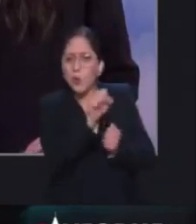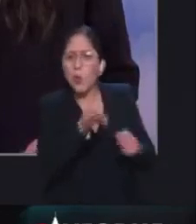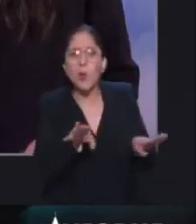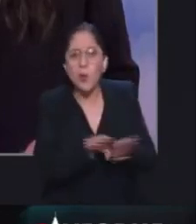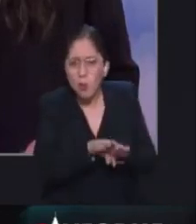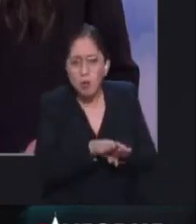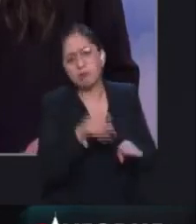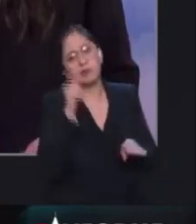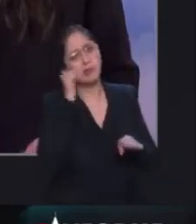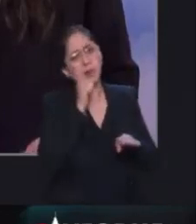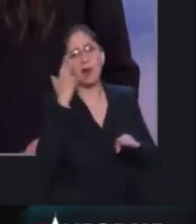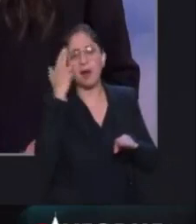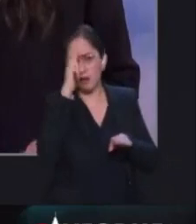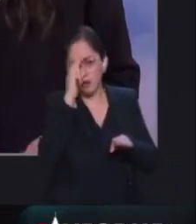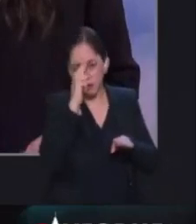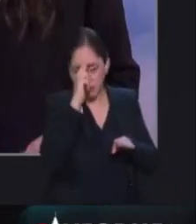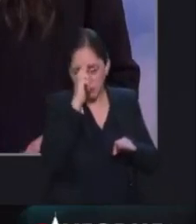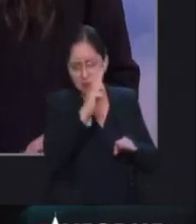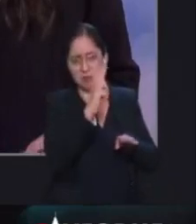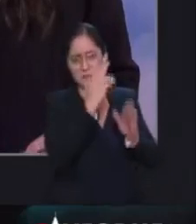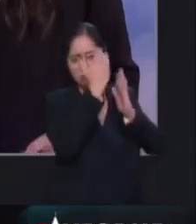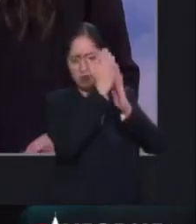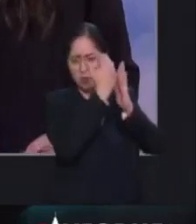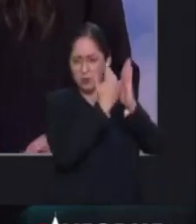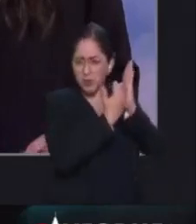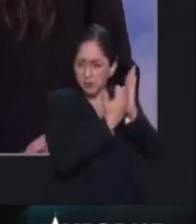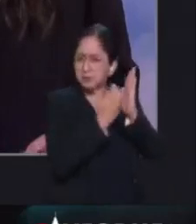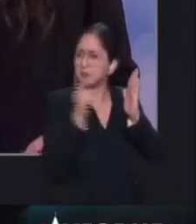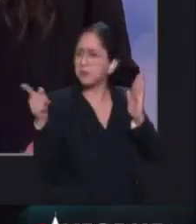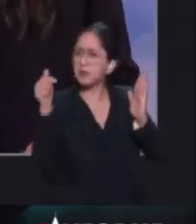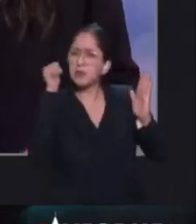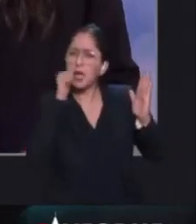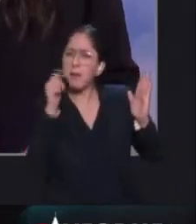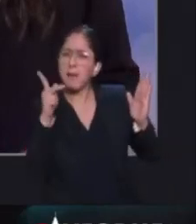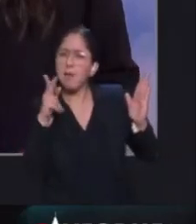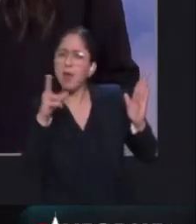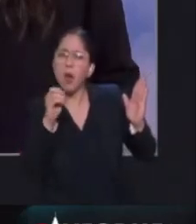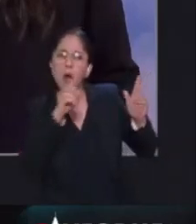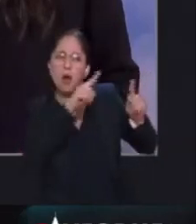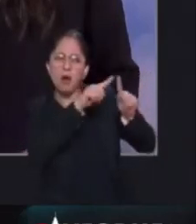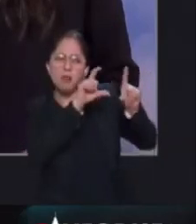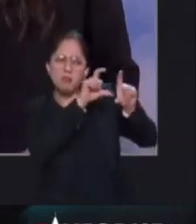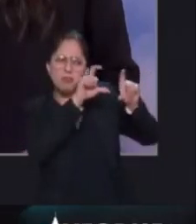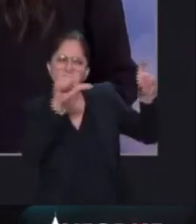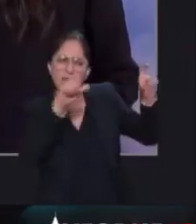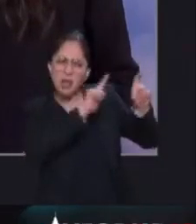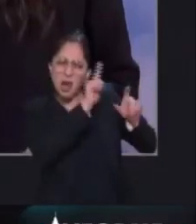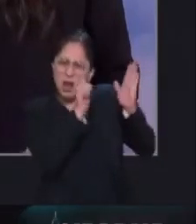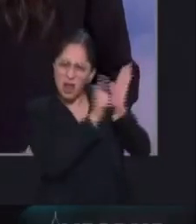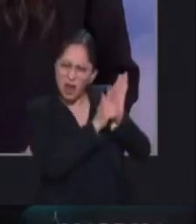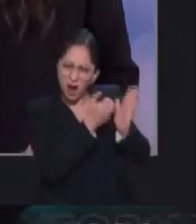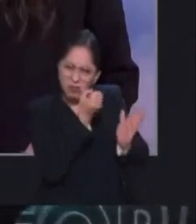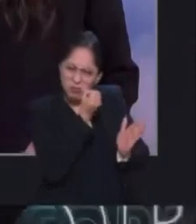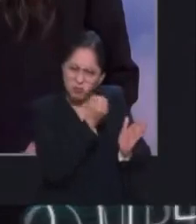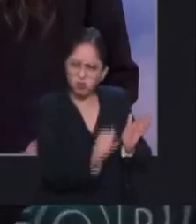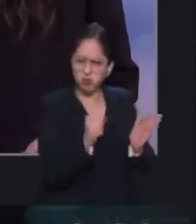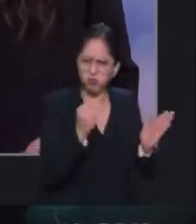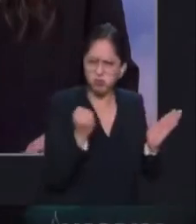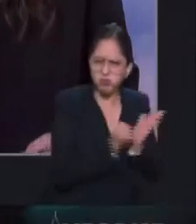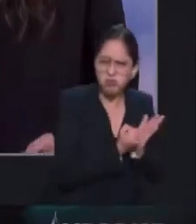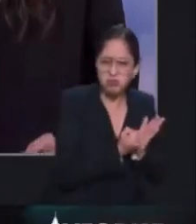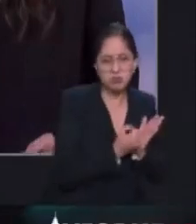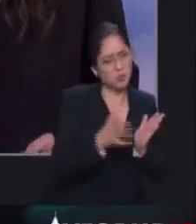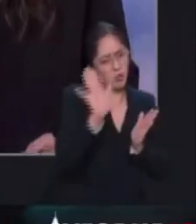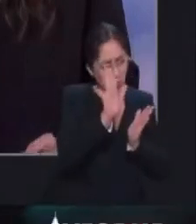constitucionales. Entonces Pedro ha dicho: ¿será que esta ley tal cual está escrita es la que debe imponerse? No. Entonces lo que voy a hacer es una